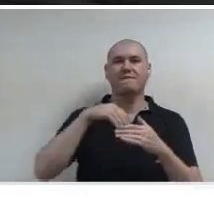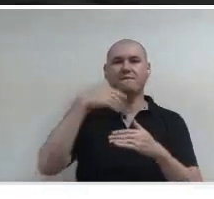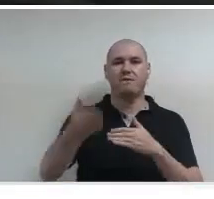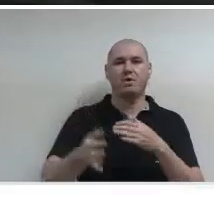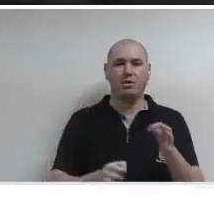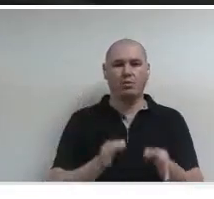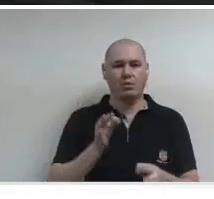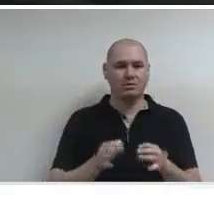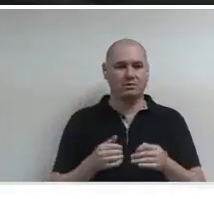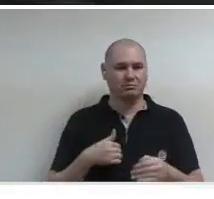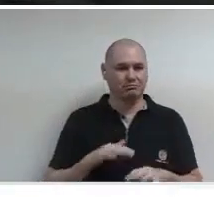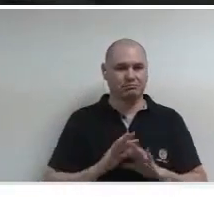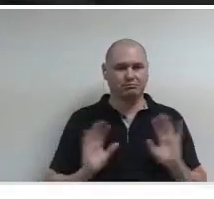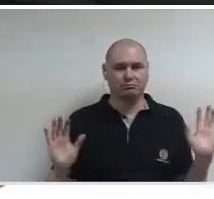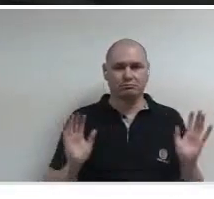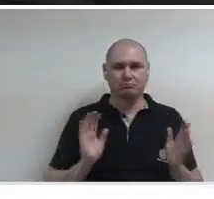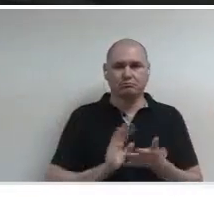hoy